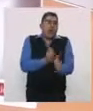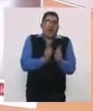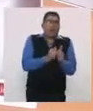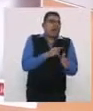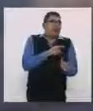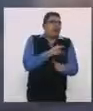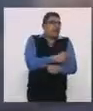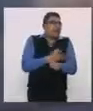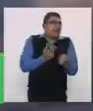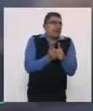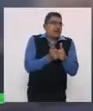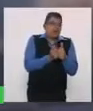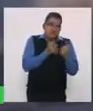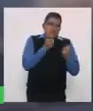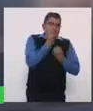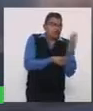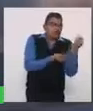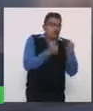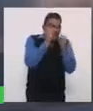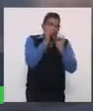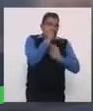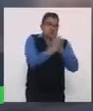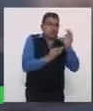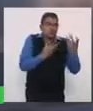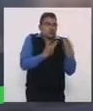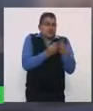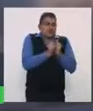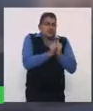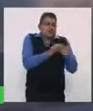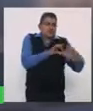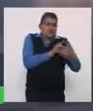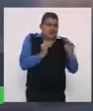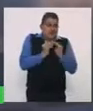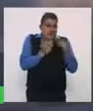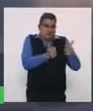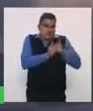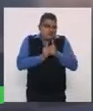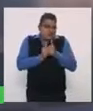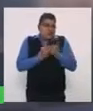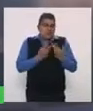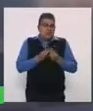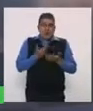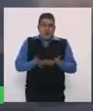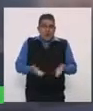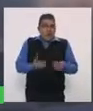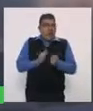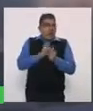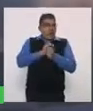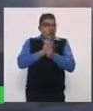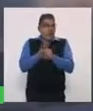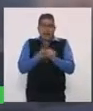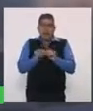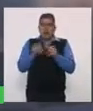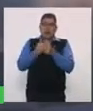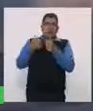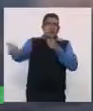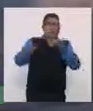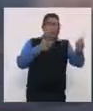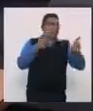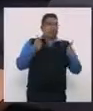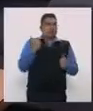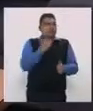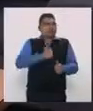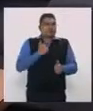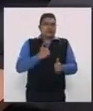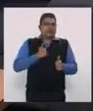estar cerca, de alimentarlos, ¿no? De tenerlos en casa. Y ahora que desgraciadamente